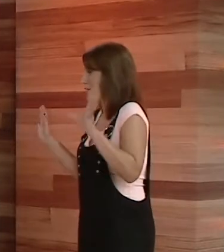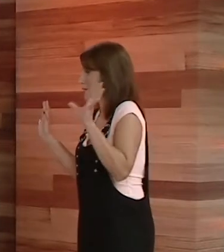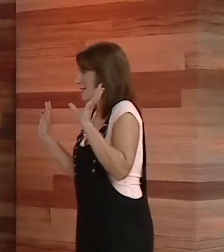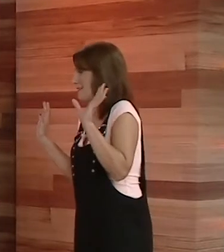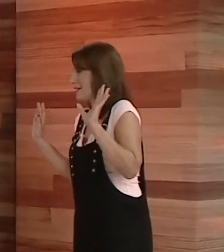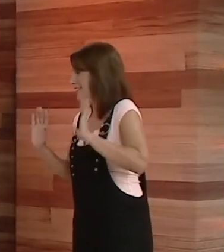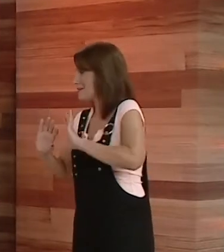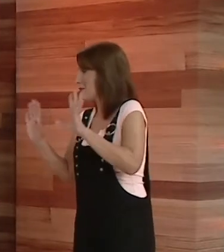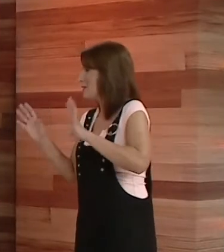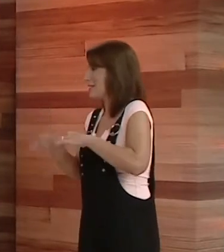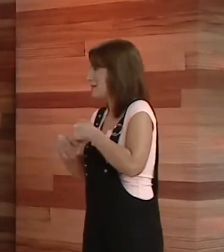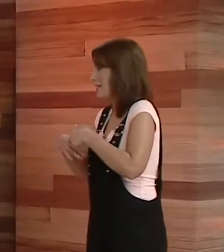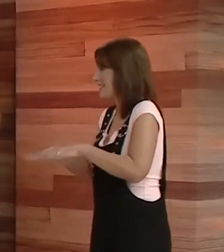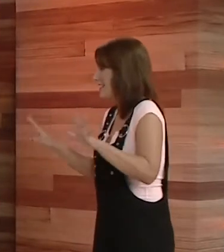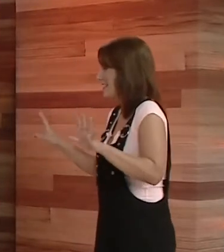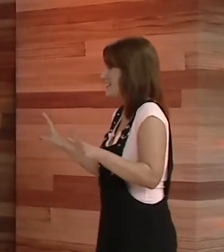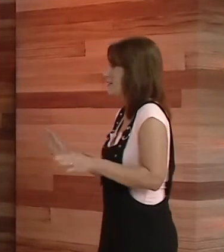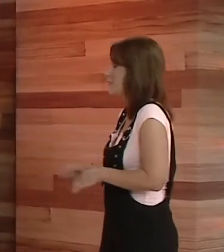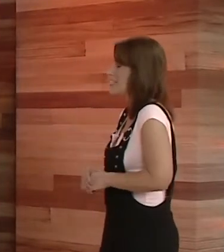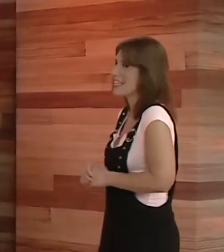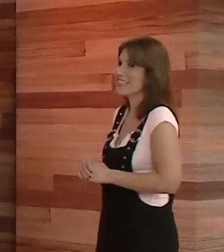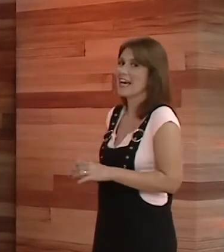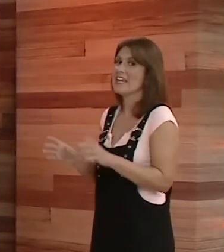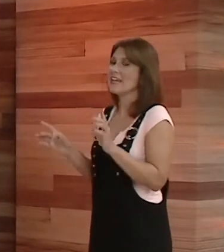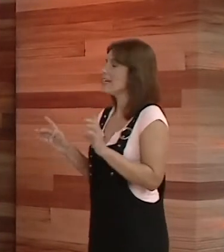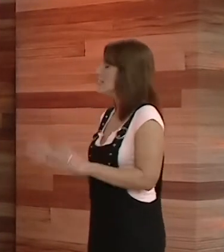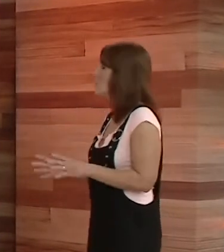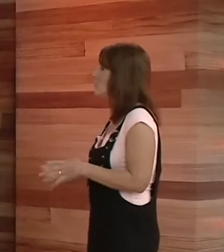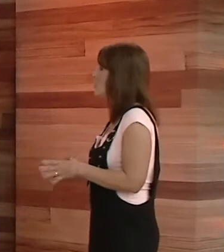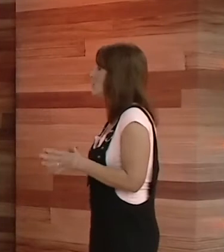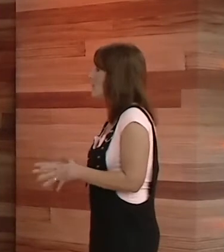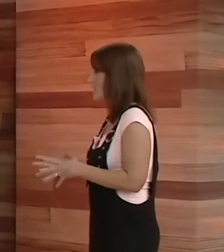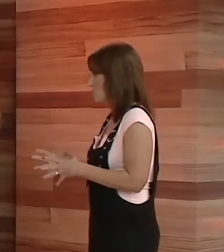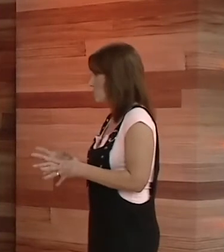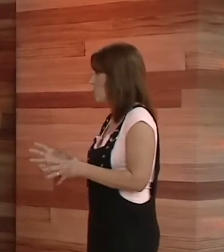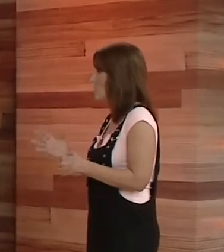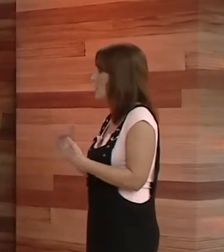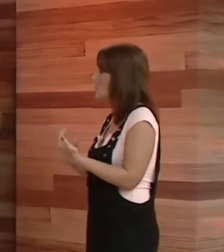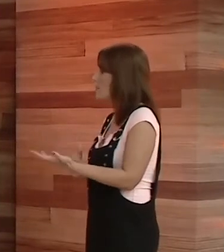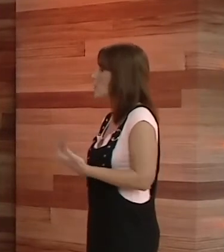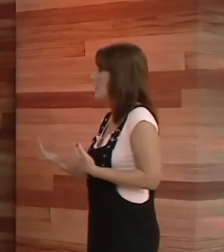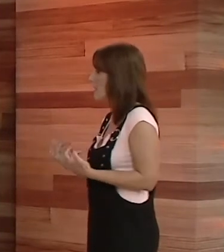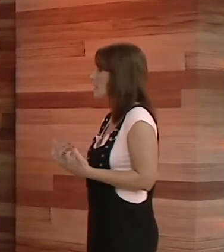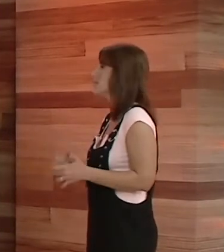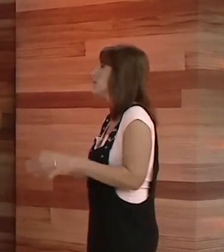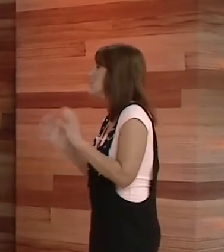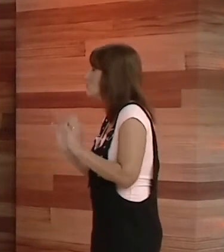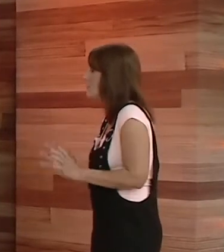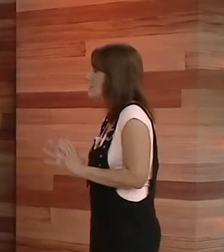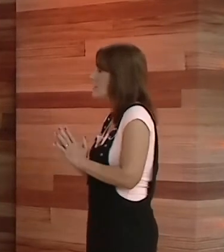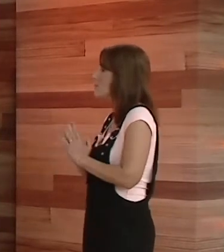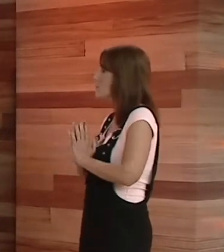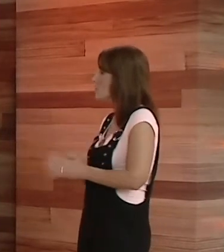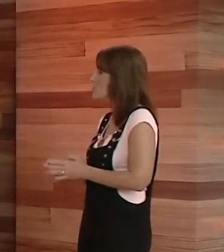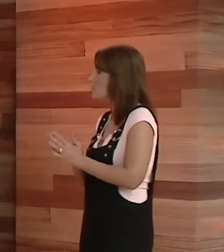pasar muchas cosas en cualquier momento y en cualquier circunstancia del día. Y en cuanto a los reemplazos, cuando hay un cambio en las bancas, que también es un